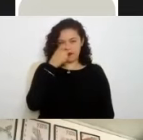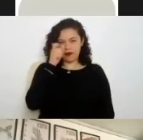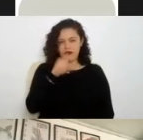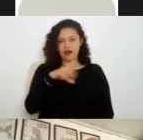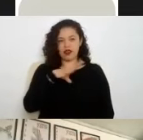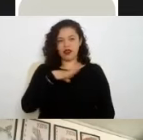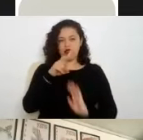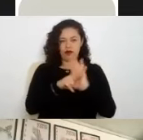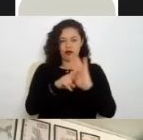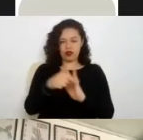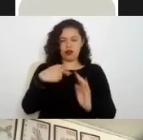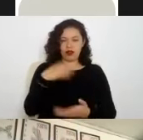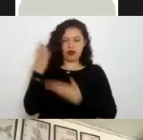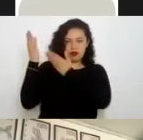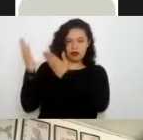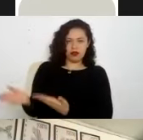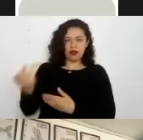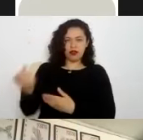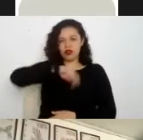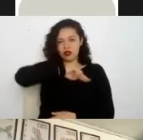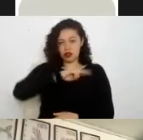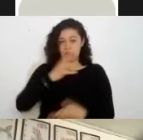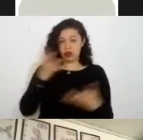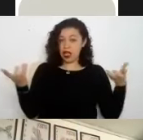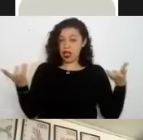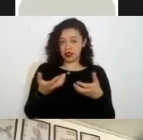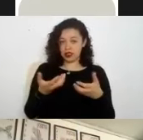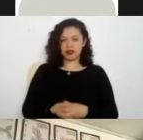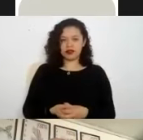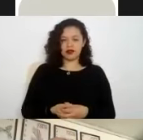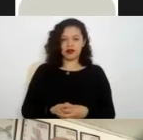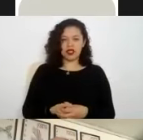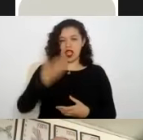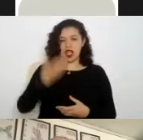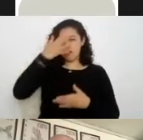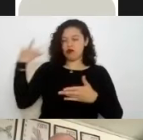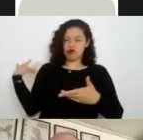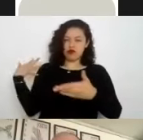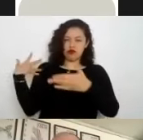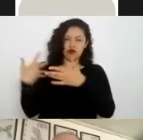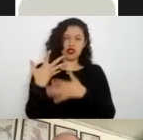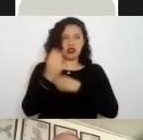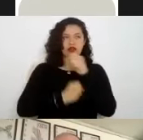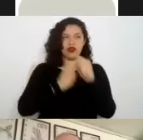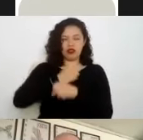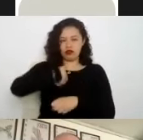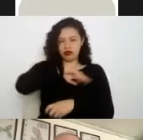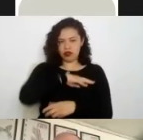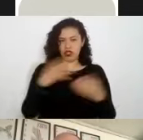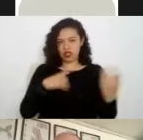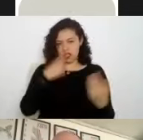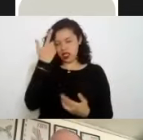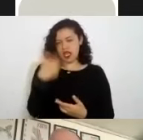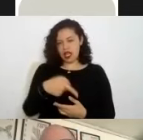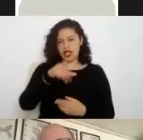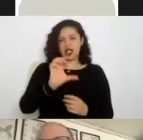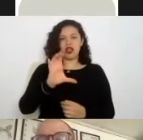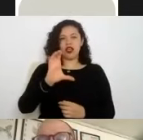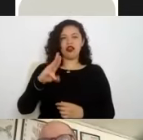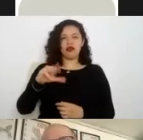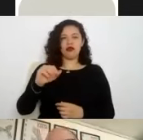un ejemplo de los que nosotros hemos hecho a lo largo de estos 5 años en Comunal para que vean un poquito